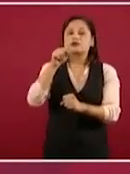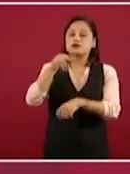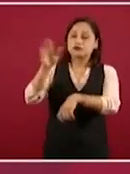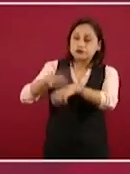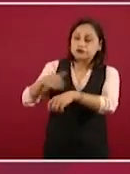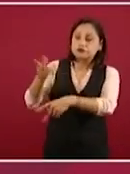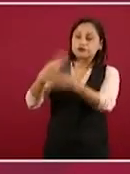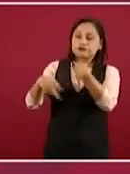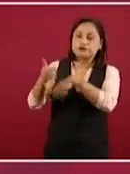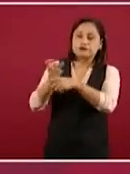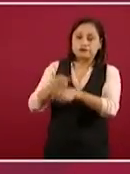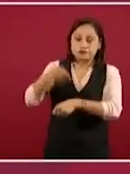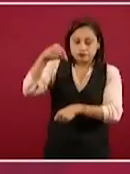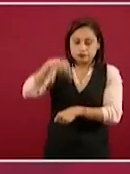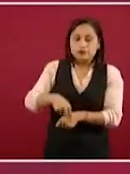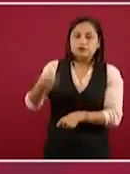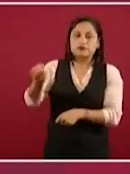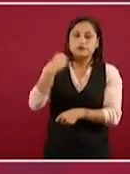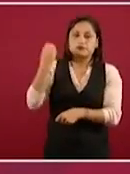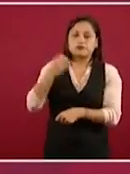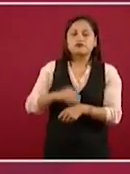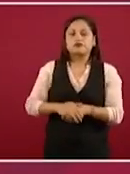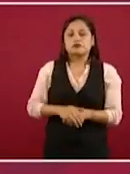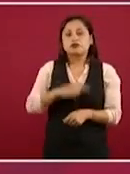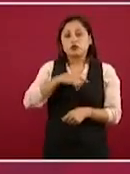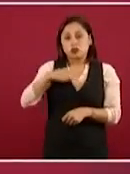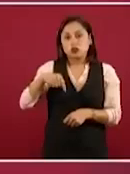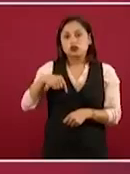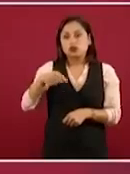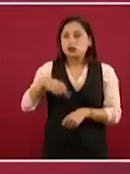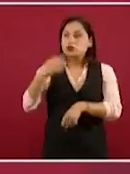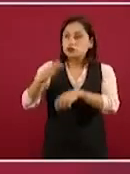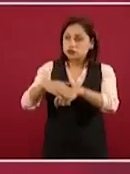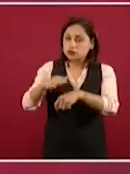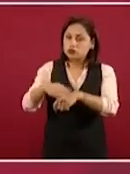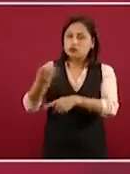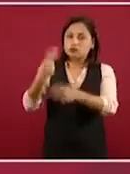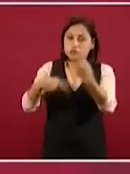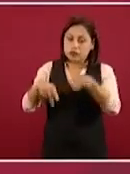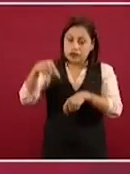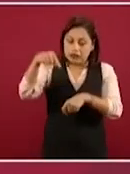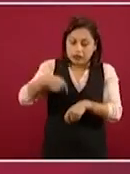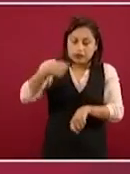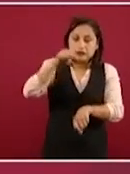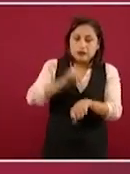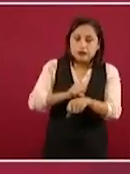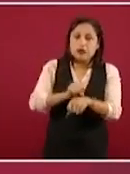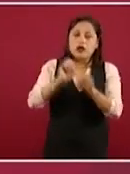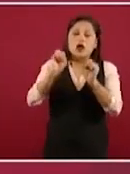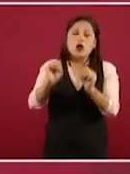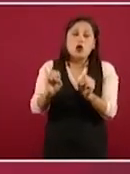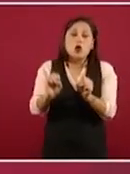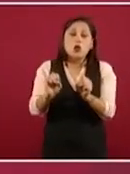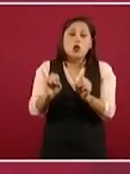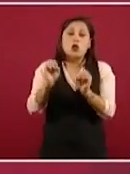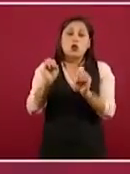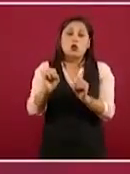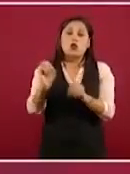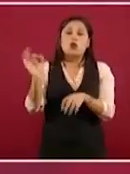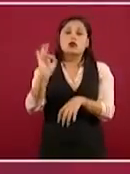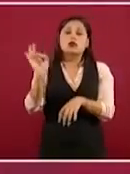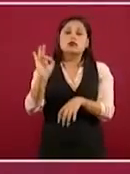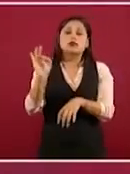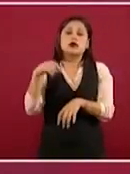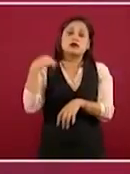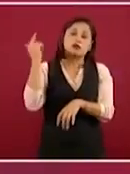Entonces, vamos a pedirle que esté, si es posible, esta semana o a más tardar, iniciando